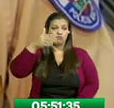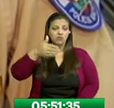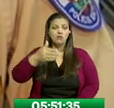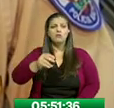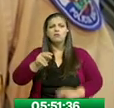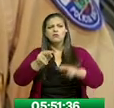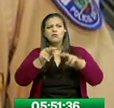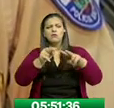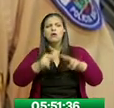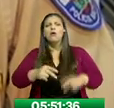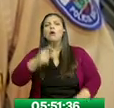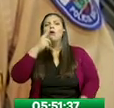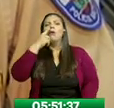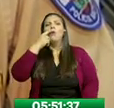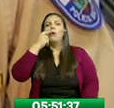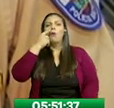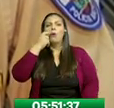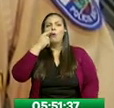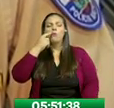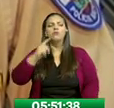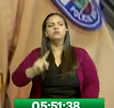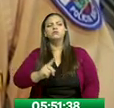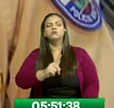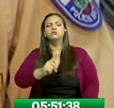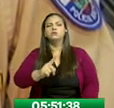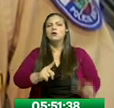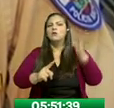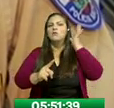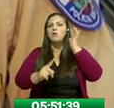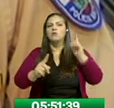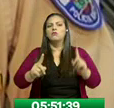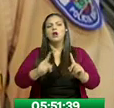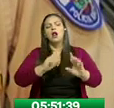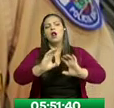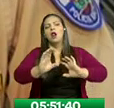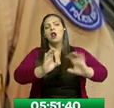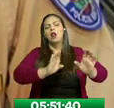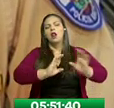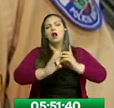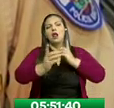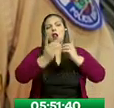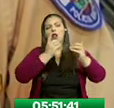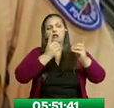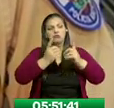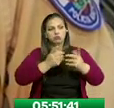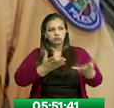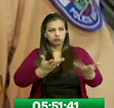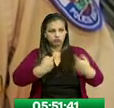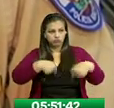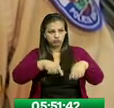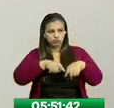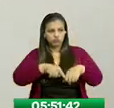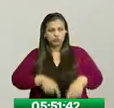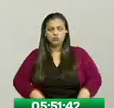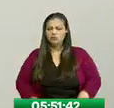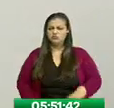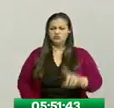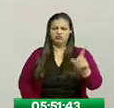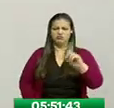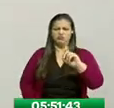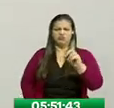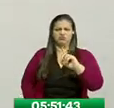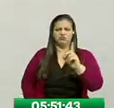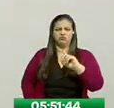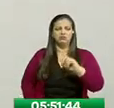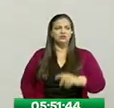domicilio, pues a dialogar con esta persona, pues al ver la negativa, pues se produce una, digamos, un